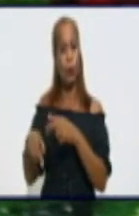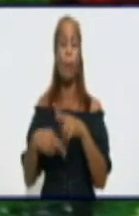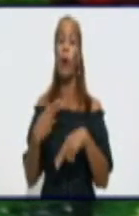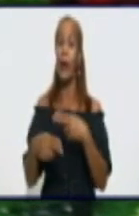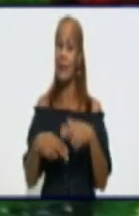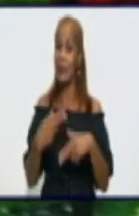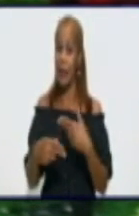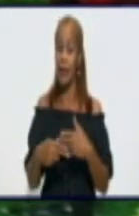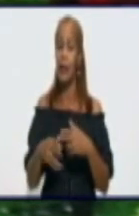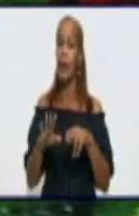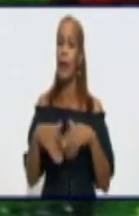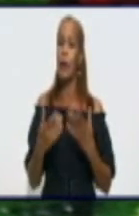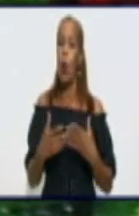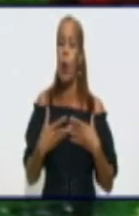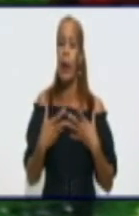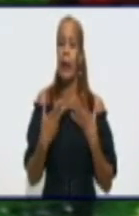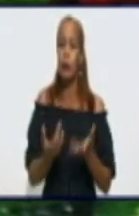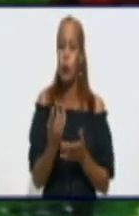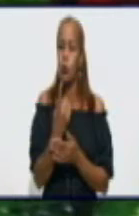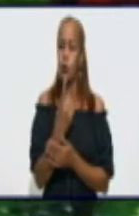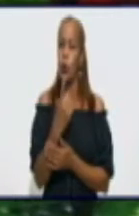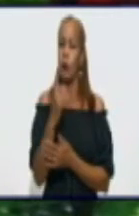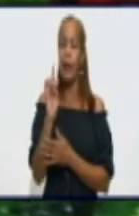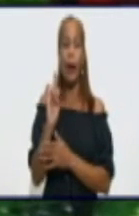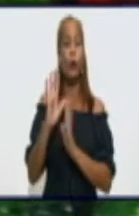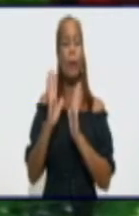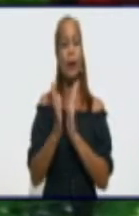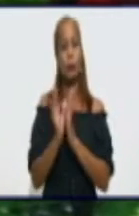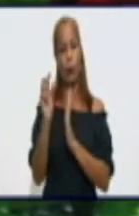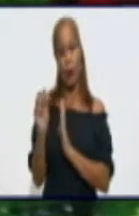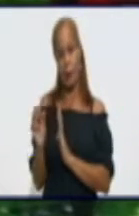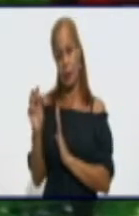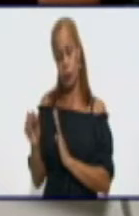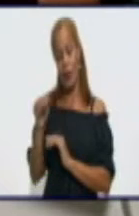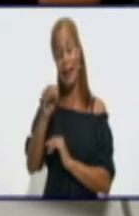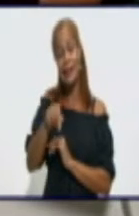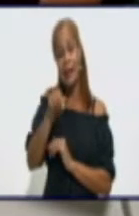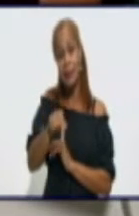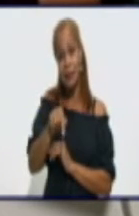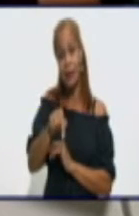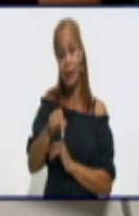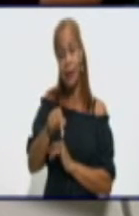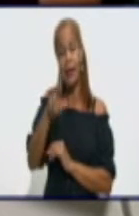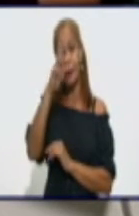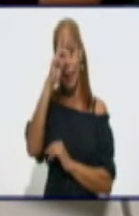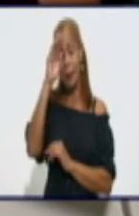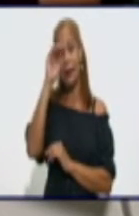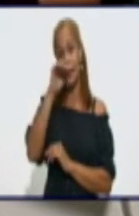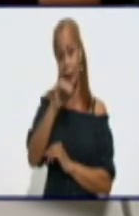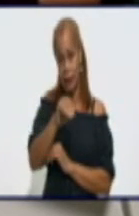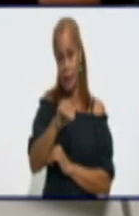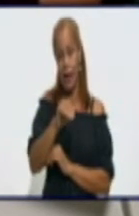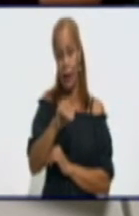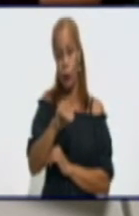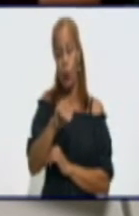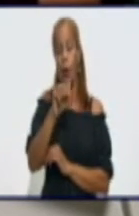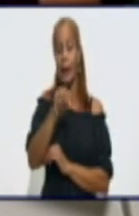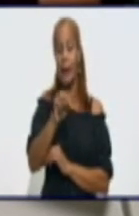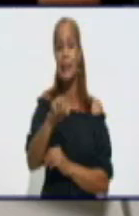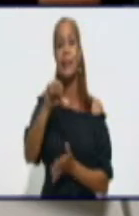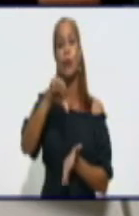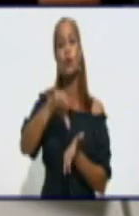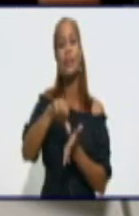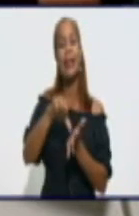solidario para los pacientes que estaban ingresados allí en la Escuela Profesional de Arte, que es un centro de